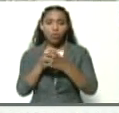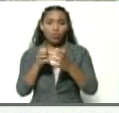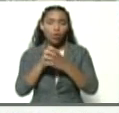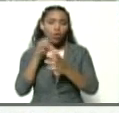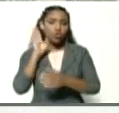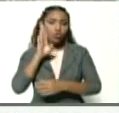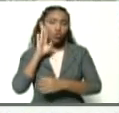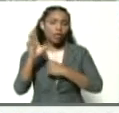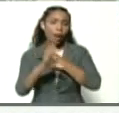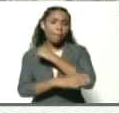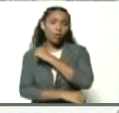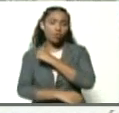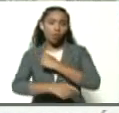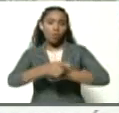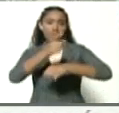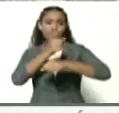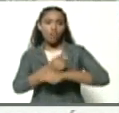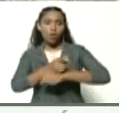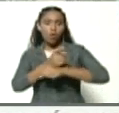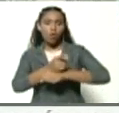irregulares, de los grupos armados.